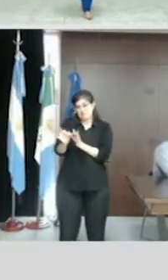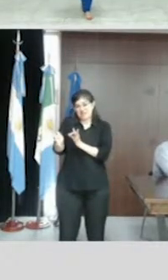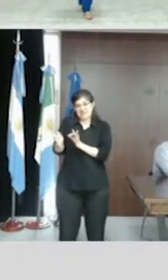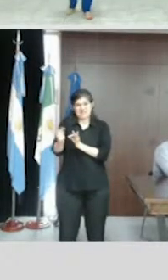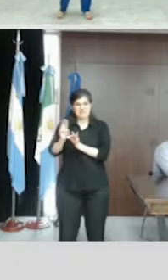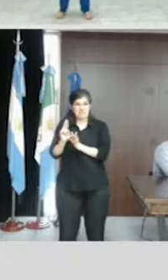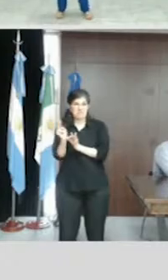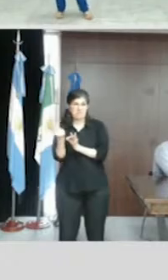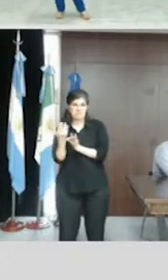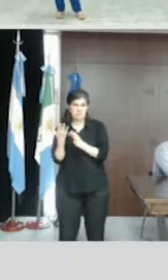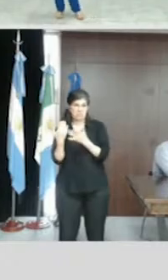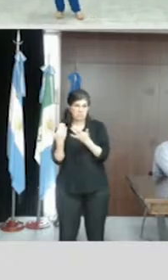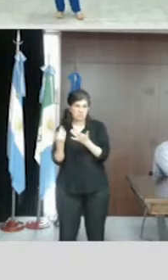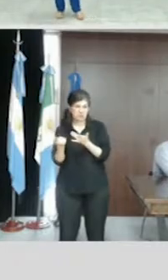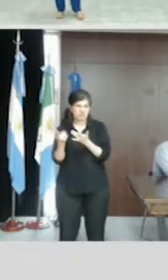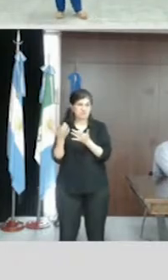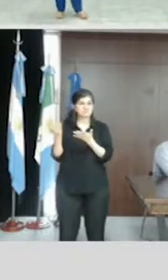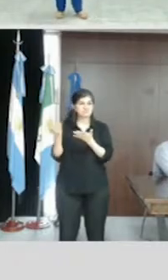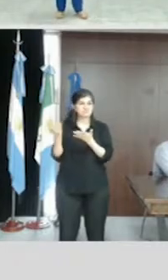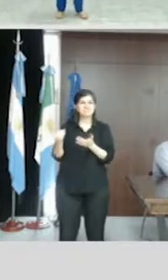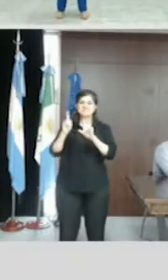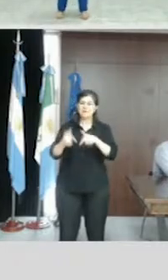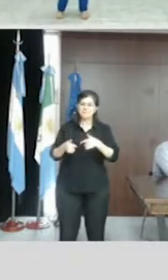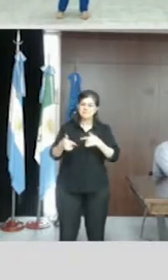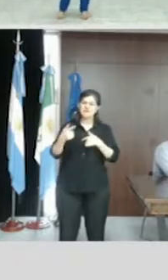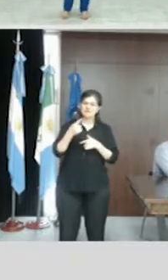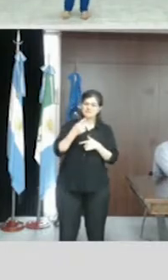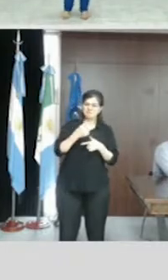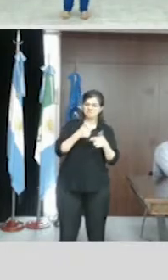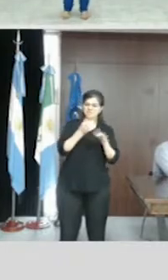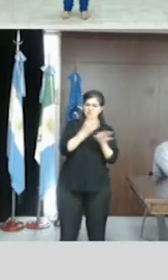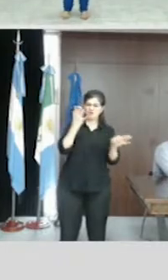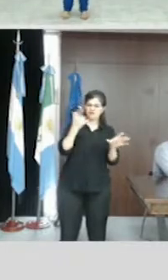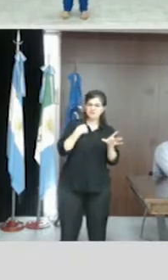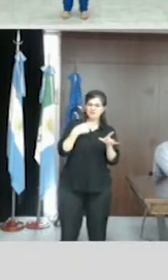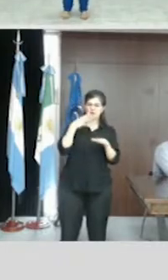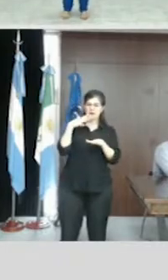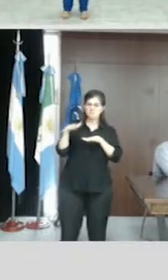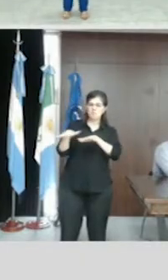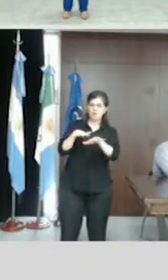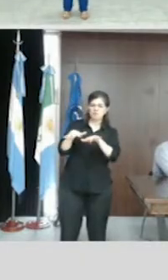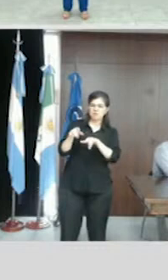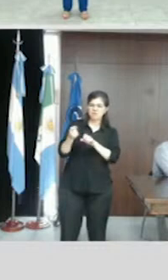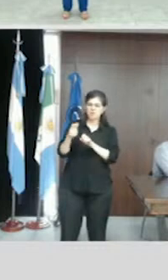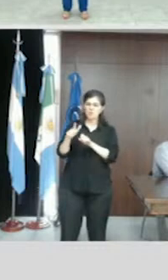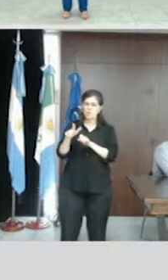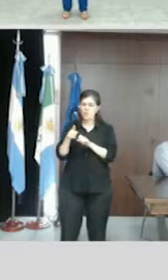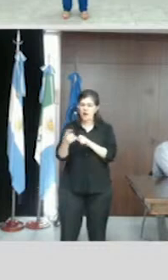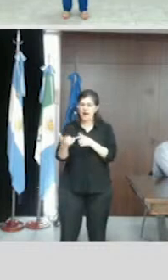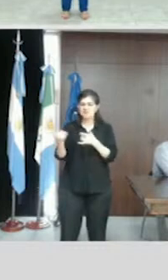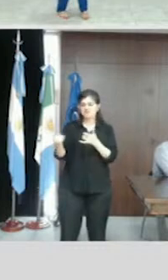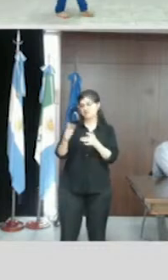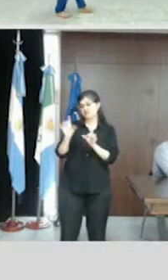también es aprender a percibir donde el movimiento está puesto en otra parte, está más en la introspección y solo